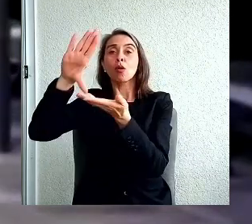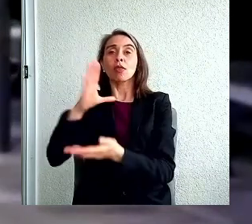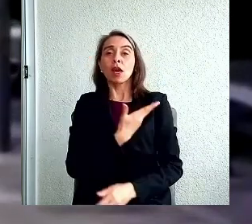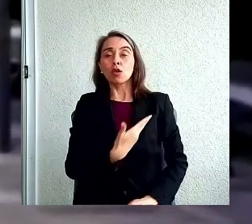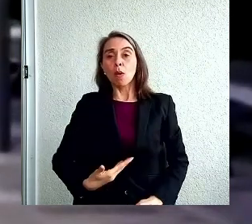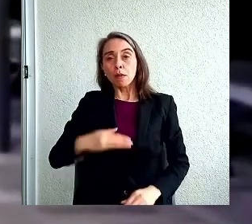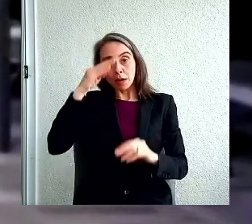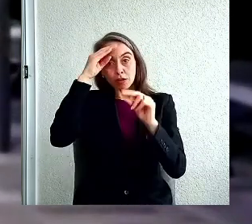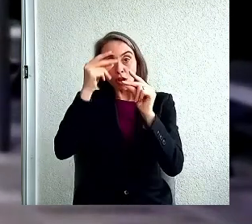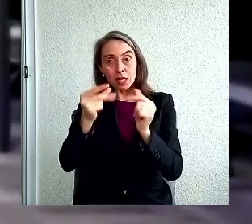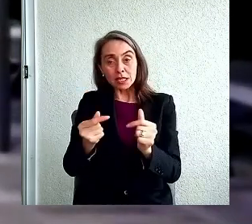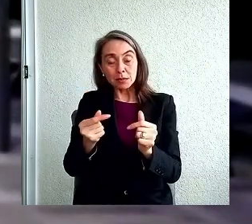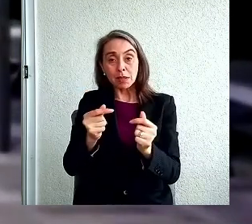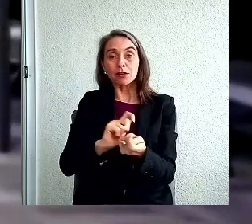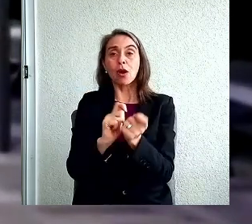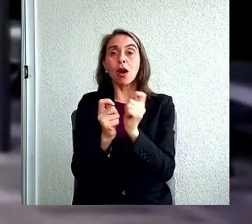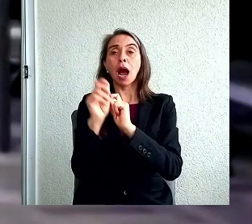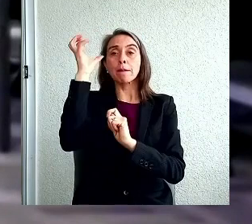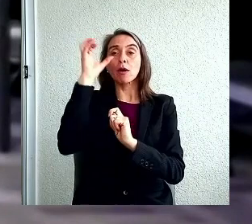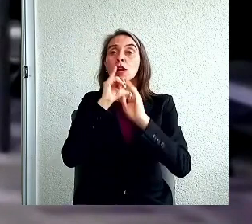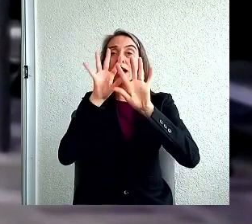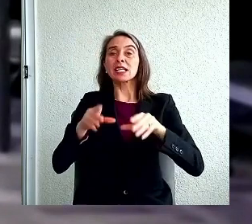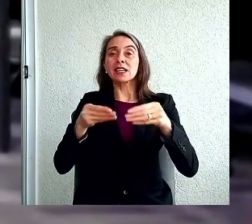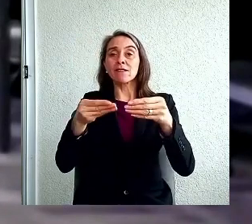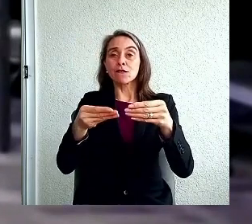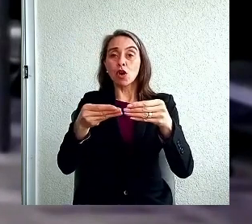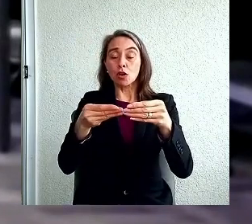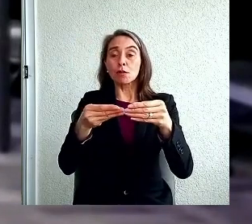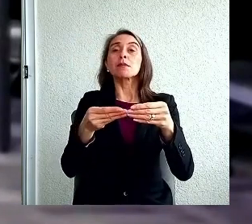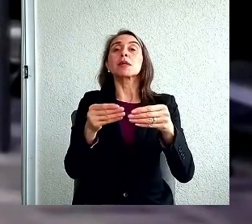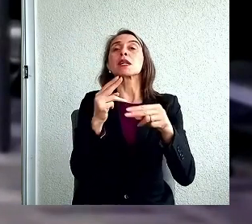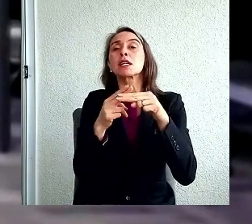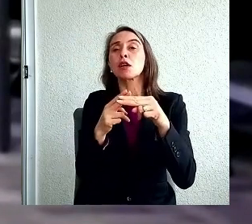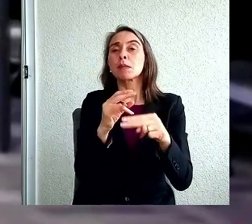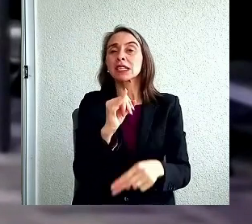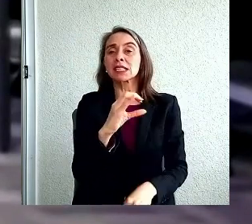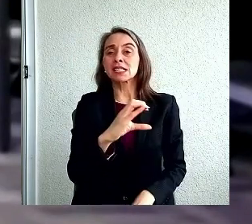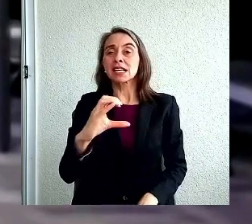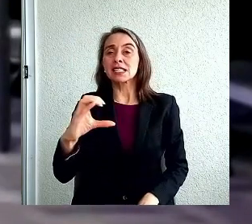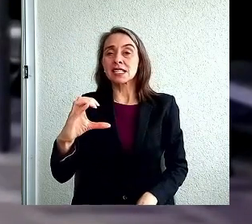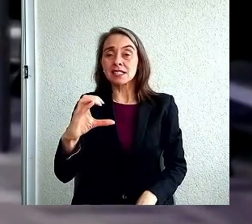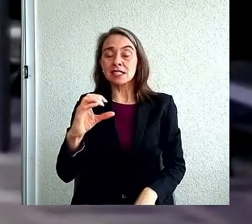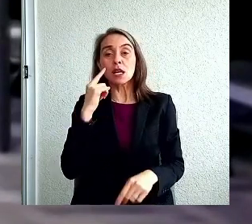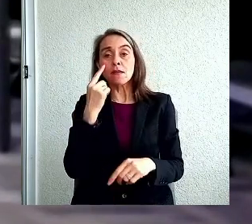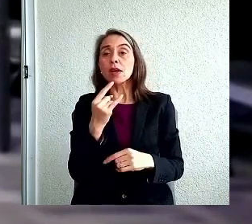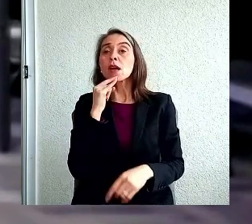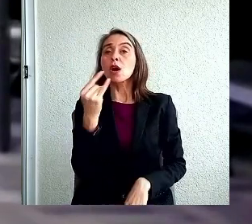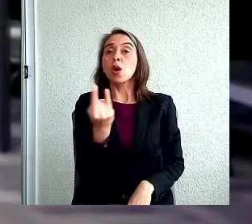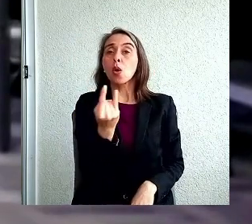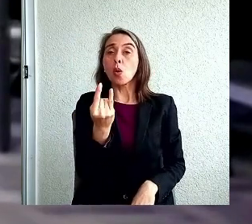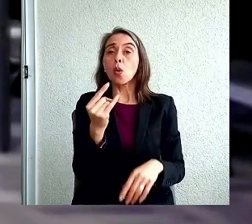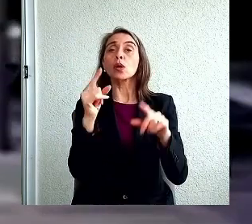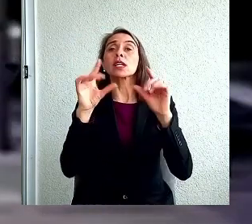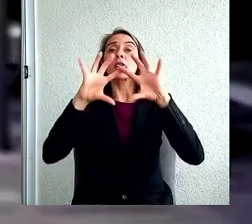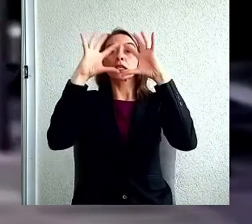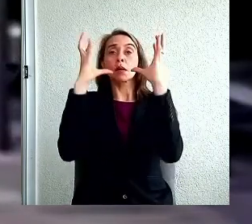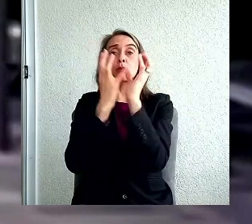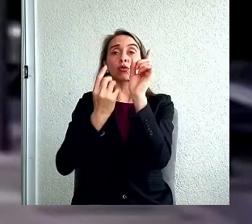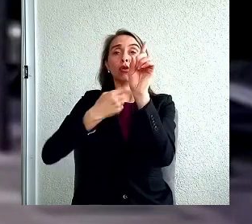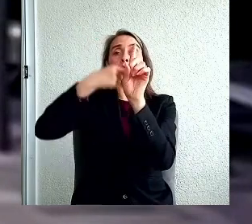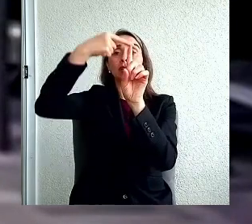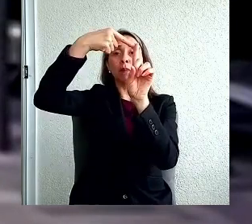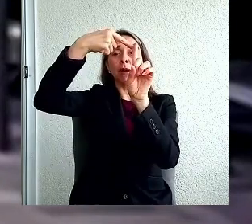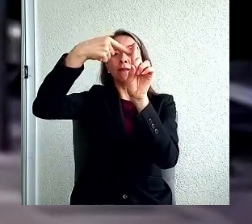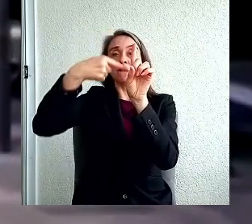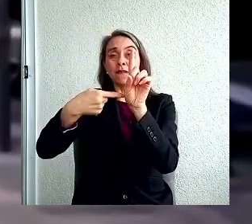Cambio Climático, IPCC, se evidencia la urgencia de disminuir la temperatura de nuestro planeta, razón por la cual es importante